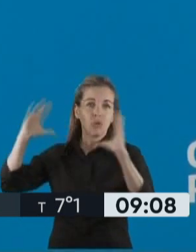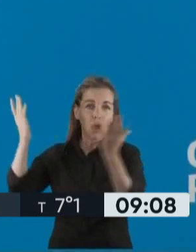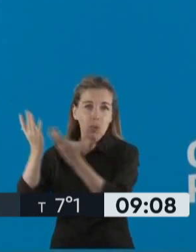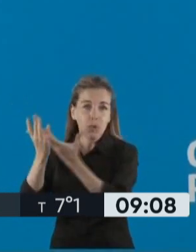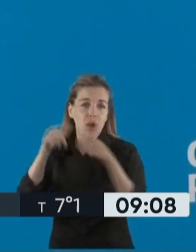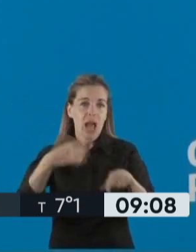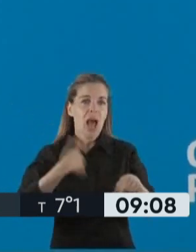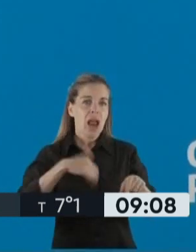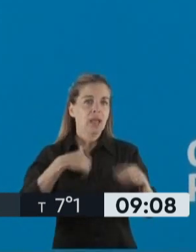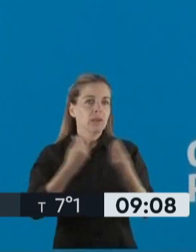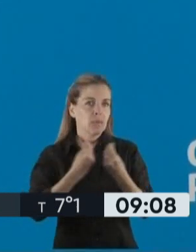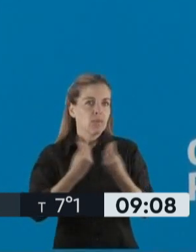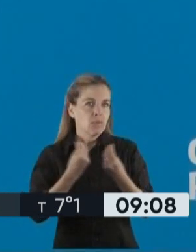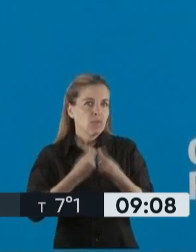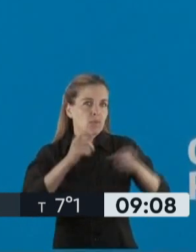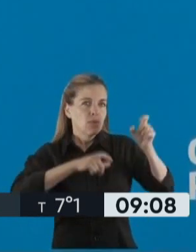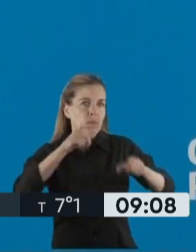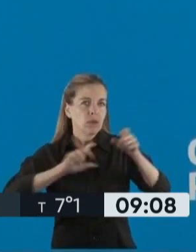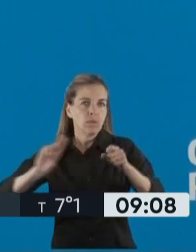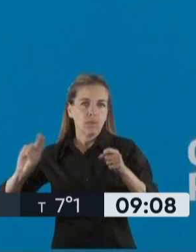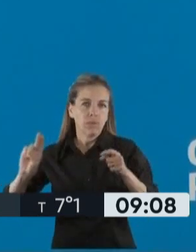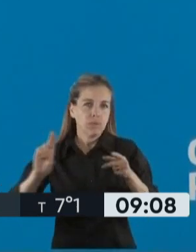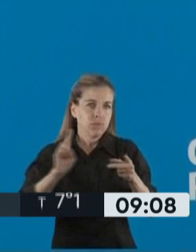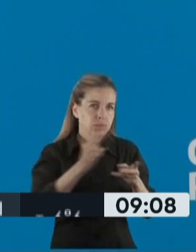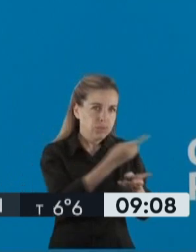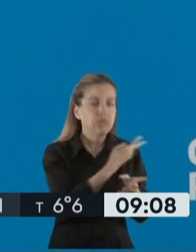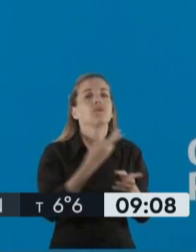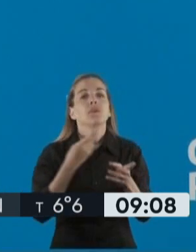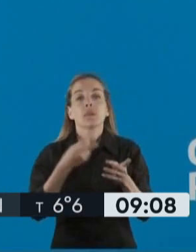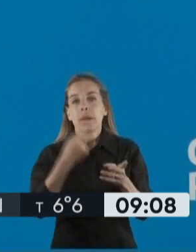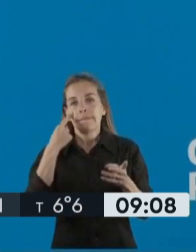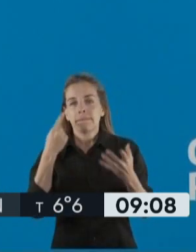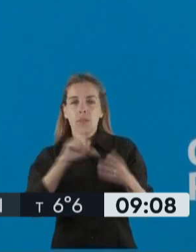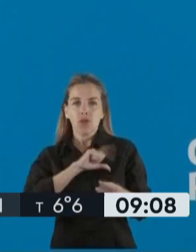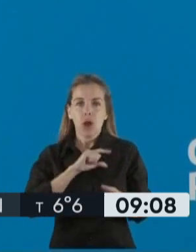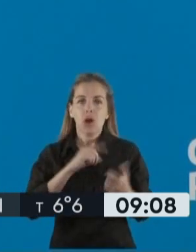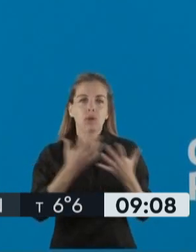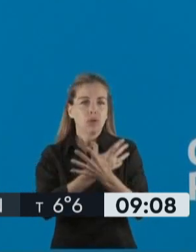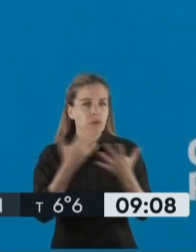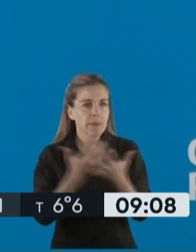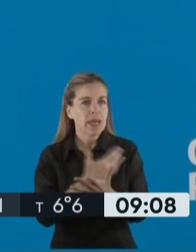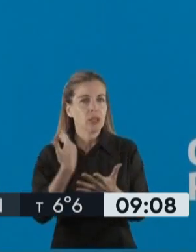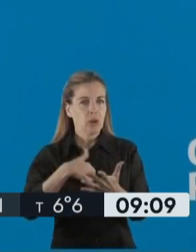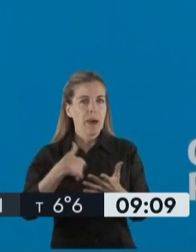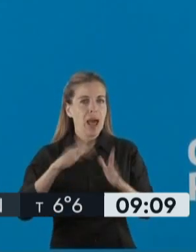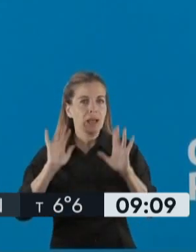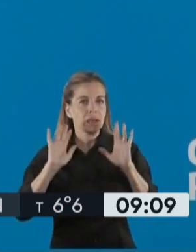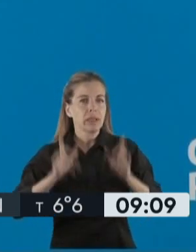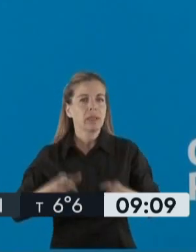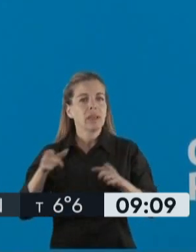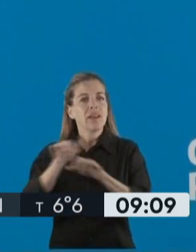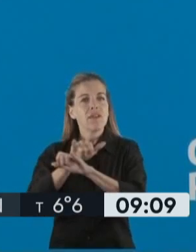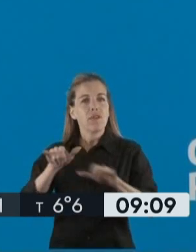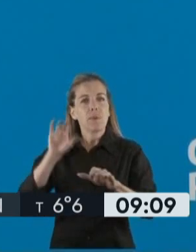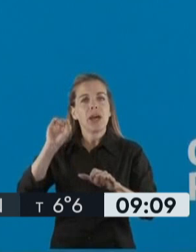la Argentina, que son cifras que cada uno de ellos representa un dolor para todos los argentinos y las argentinas, pero ese informe